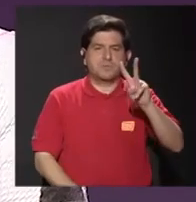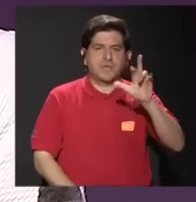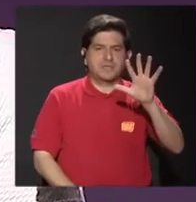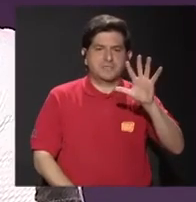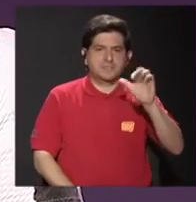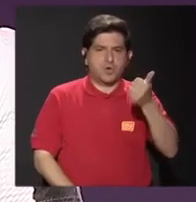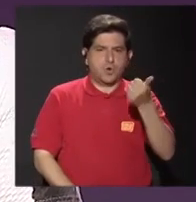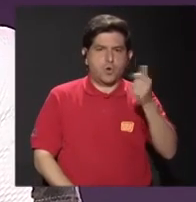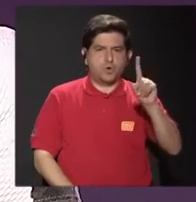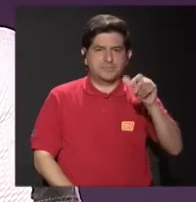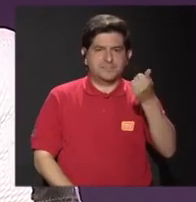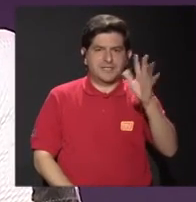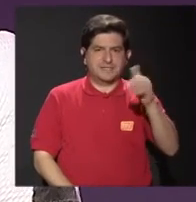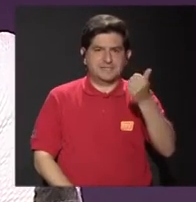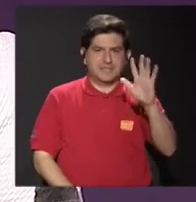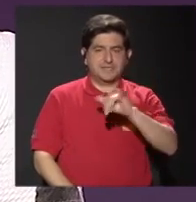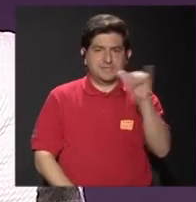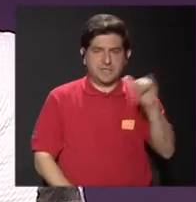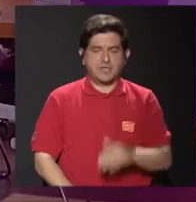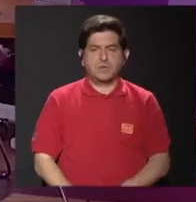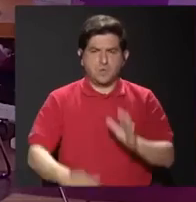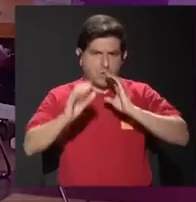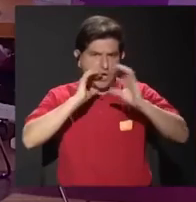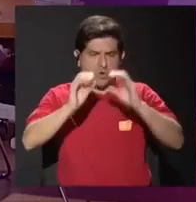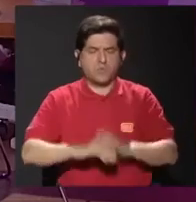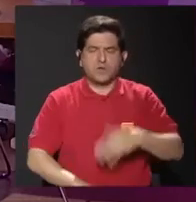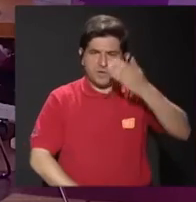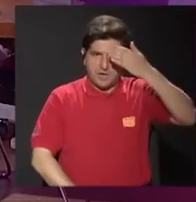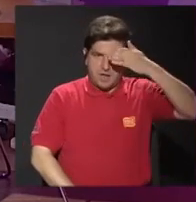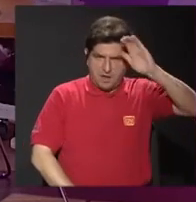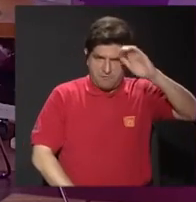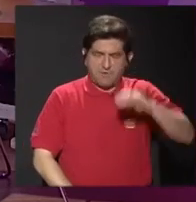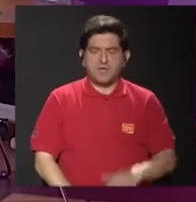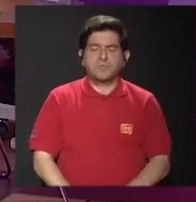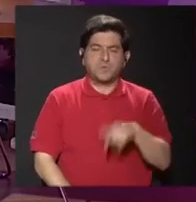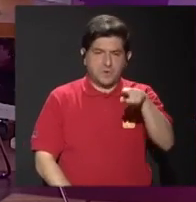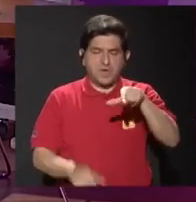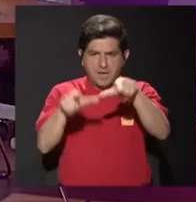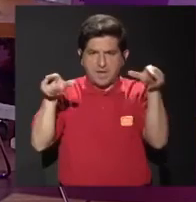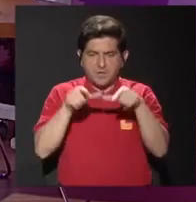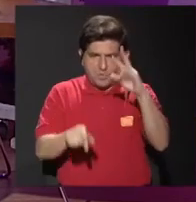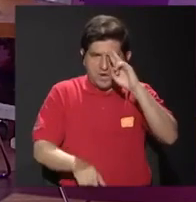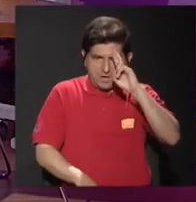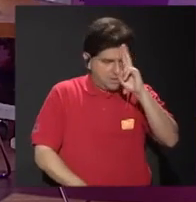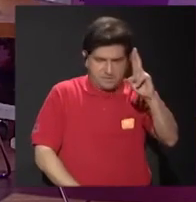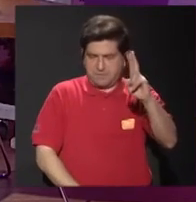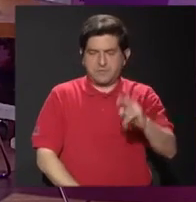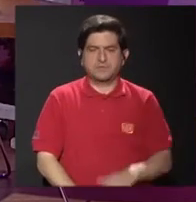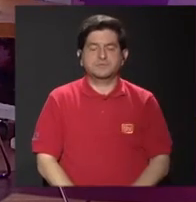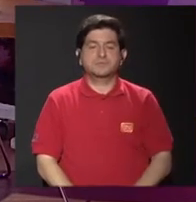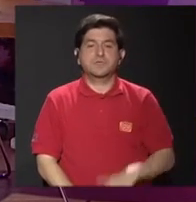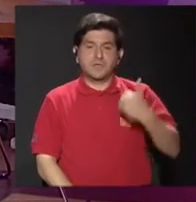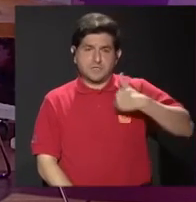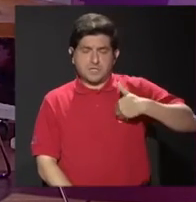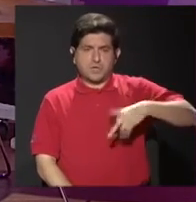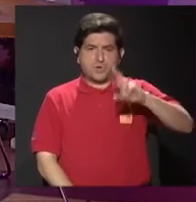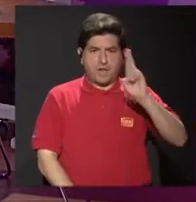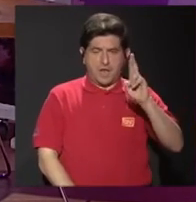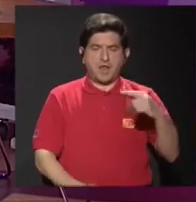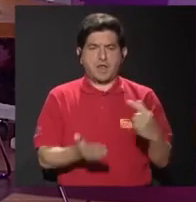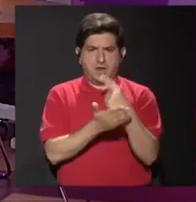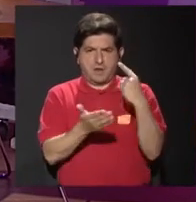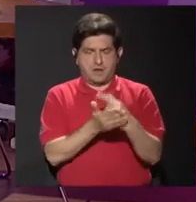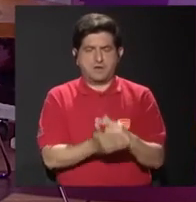15 puede comunicarse también a través de nuestra página facebook.com barra irreverencias roger de guadalupe aunque está